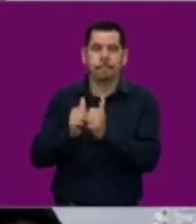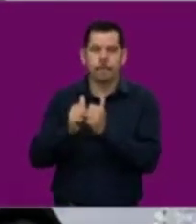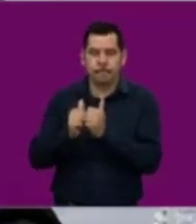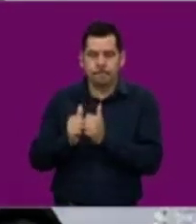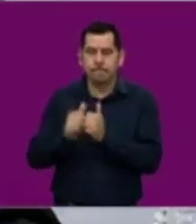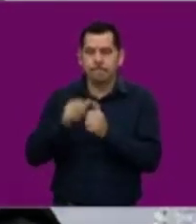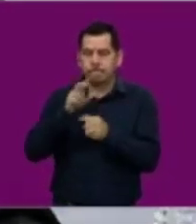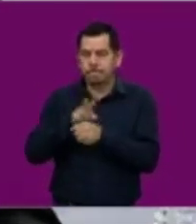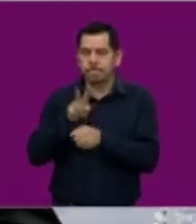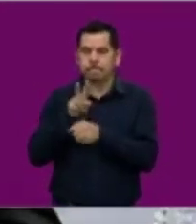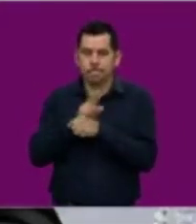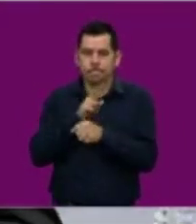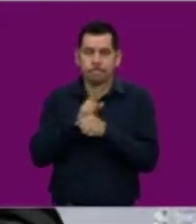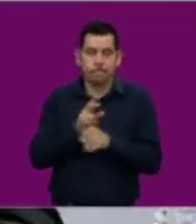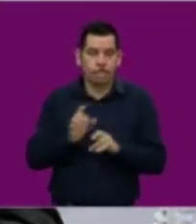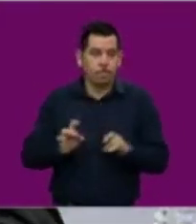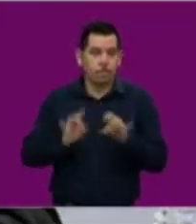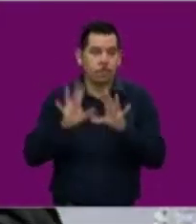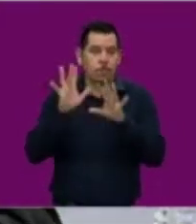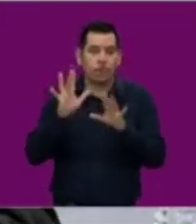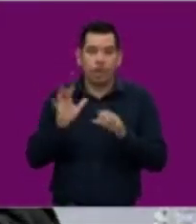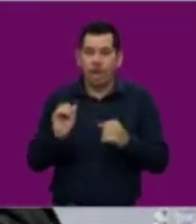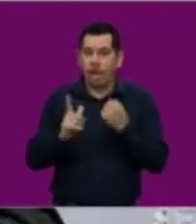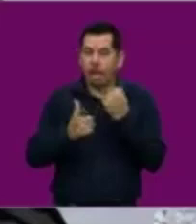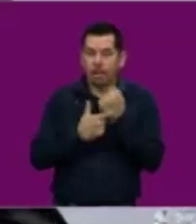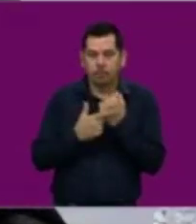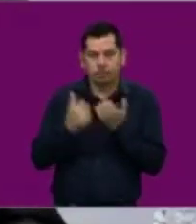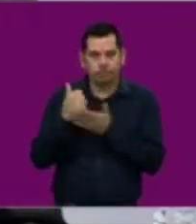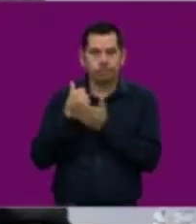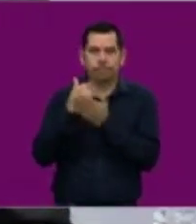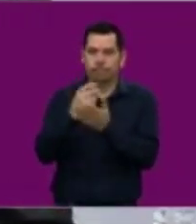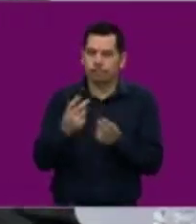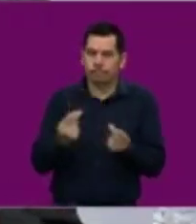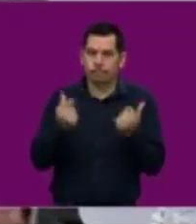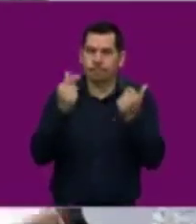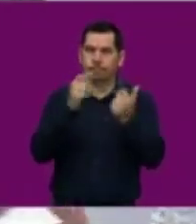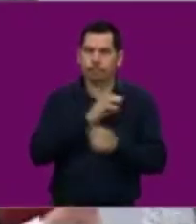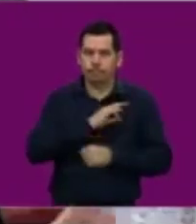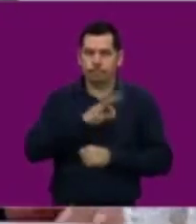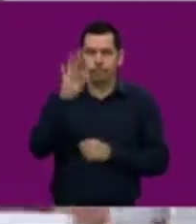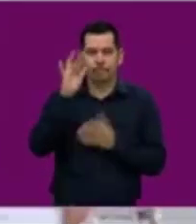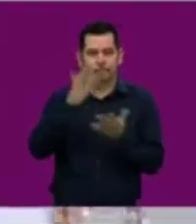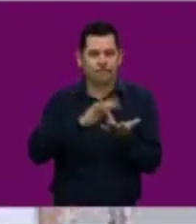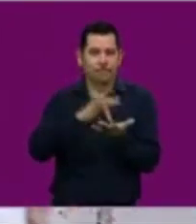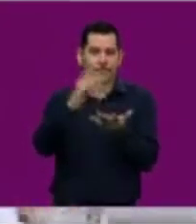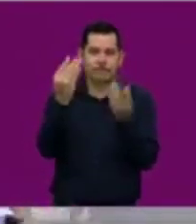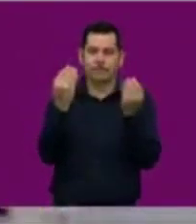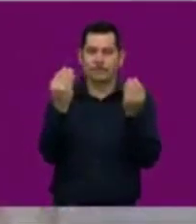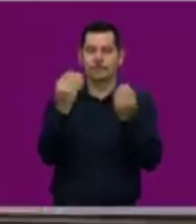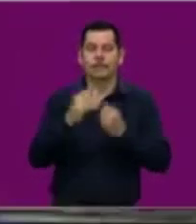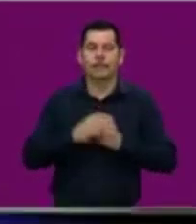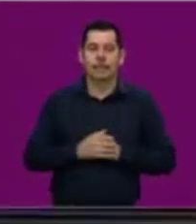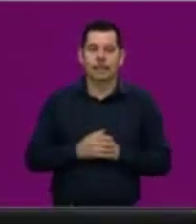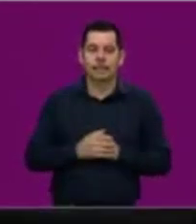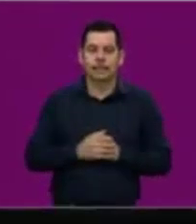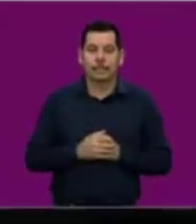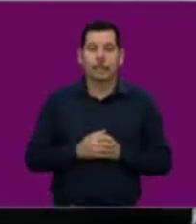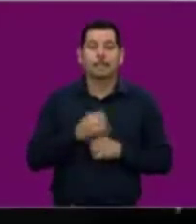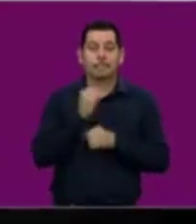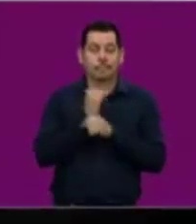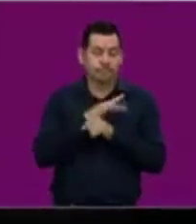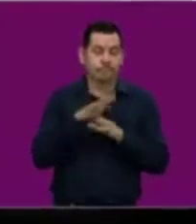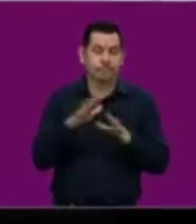cualquier eventualidad muchas gracias agradecemos su participación y bueno información muy importante